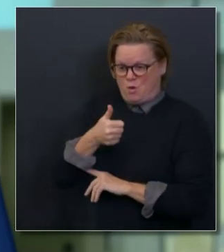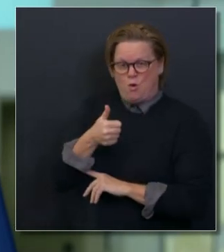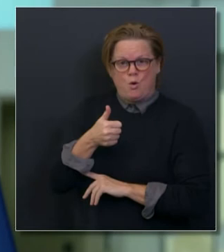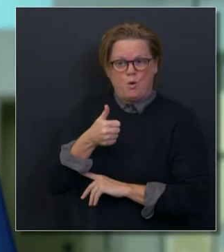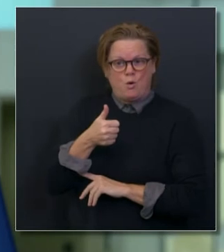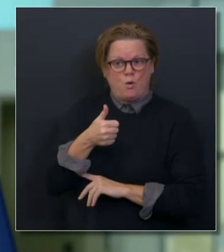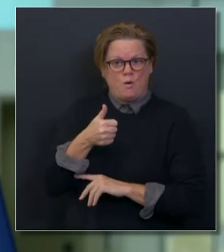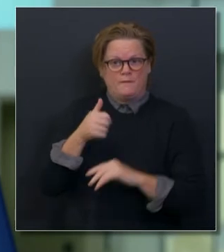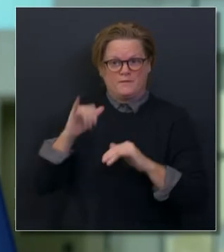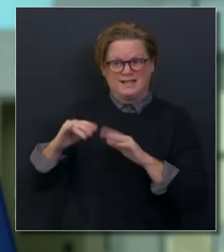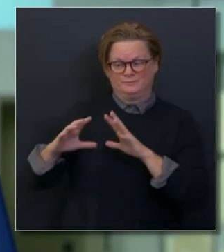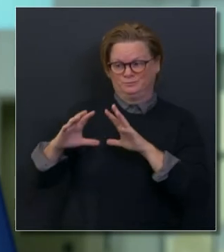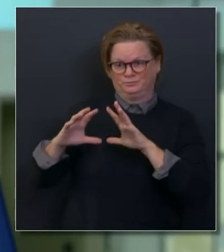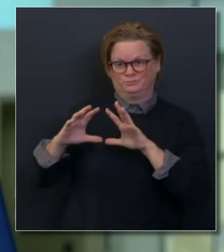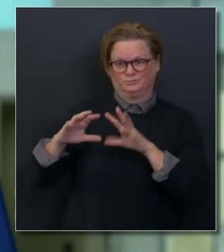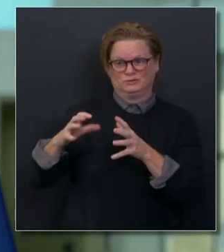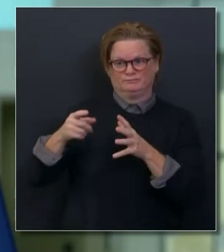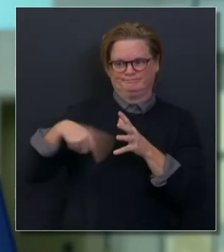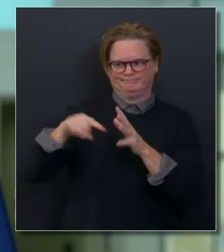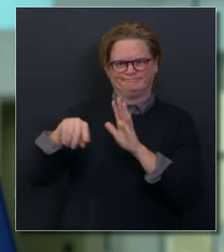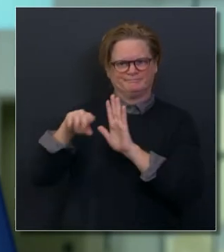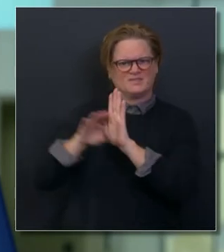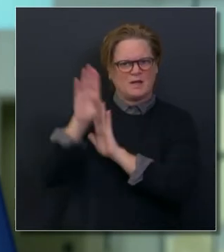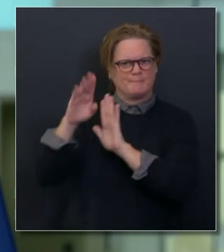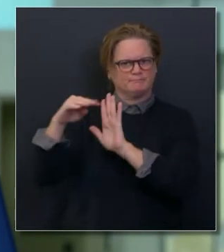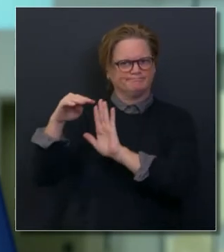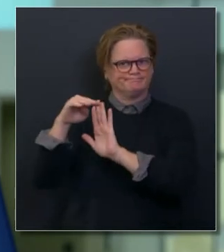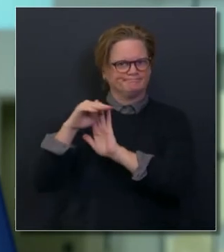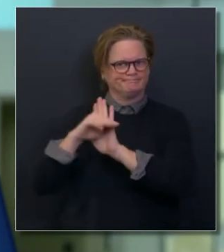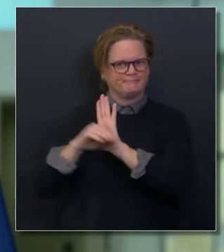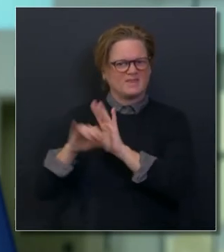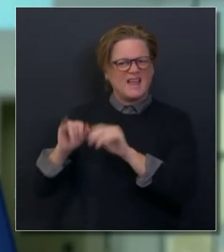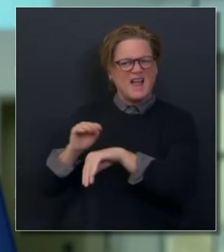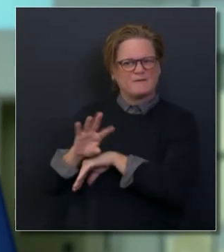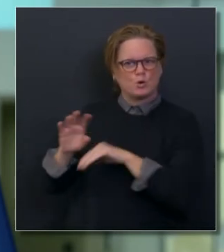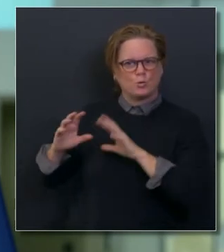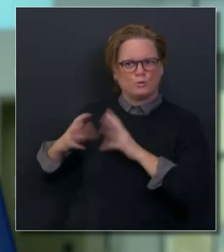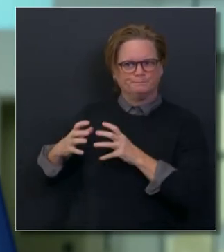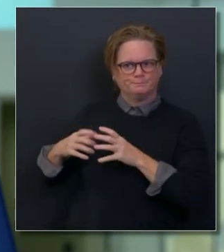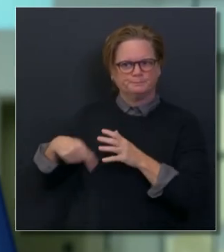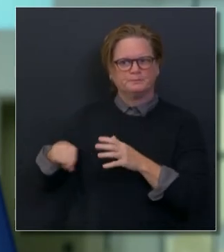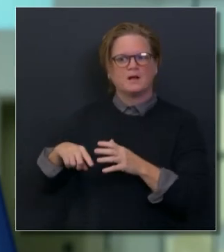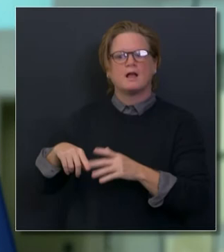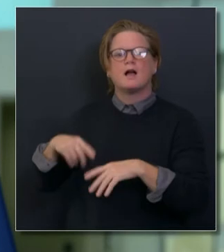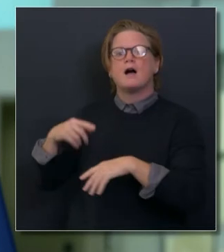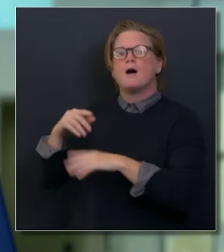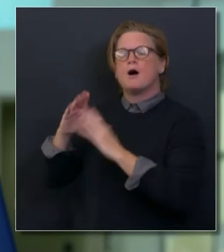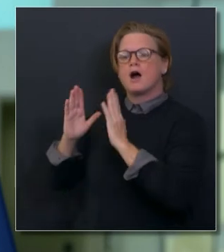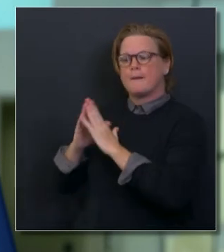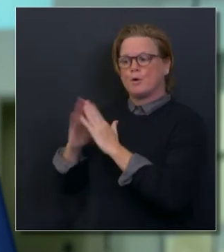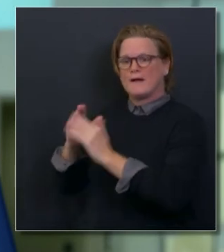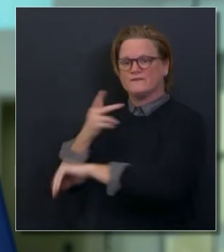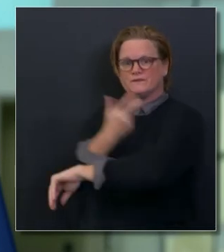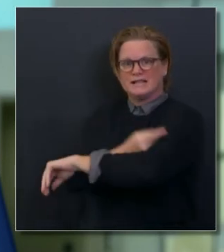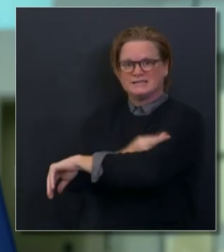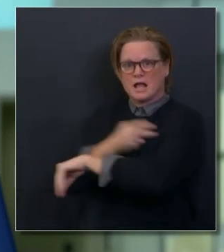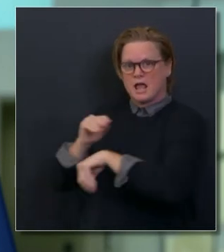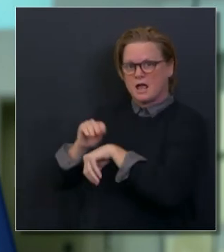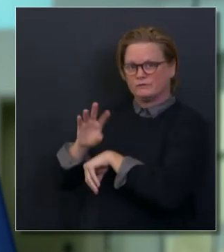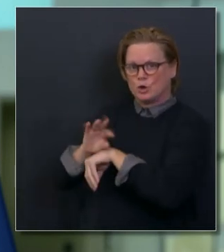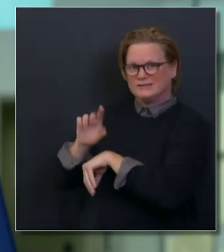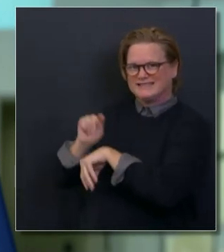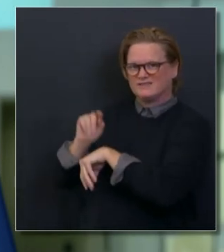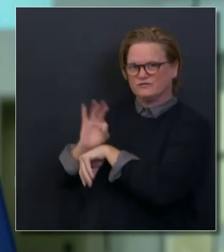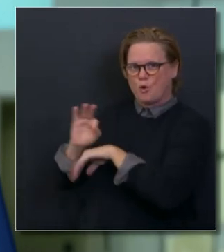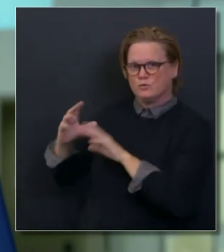estas pautas se van a reunir con el grupo de asesoramiento de